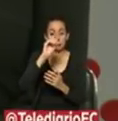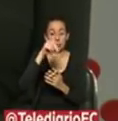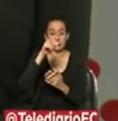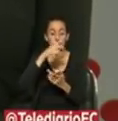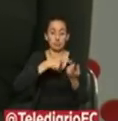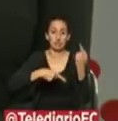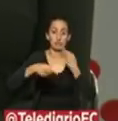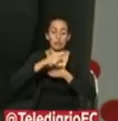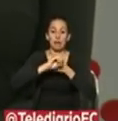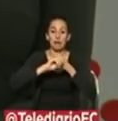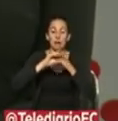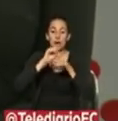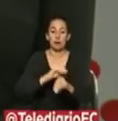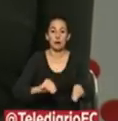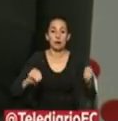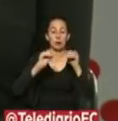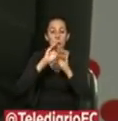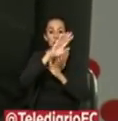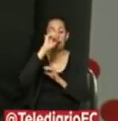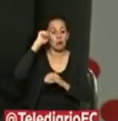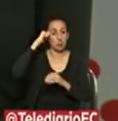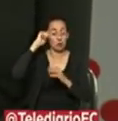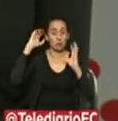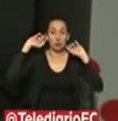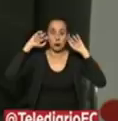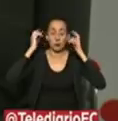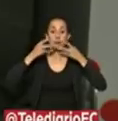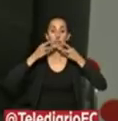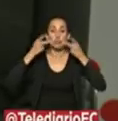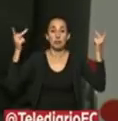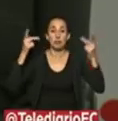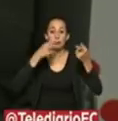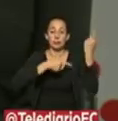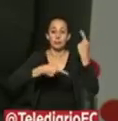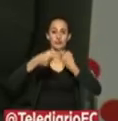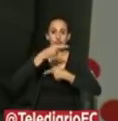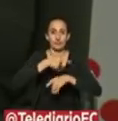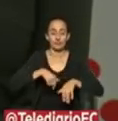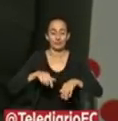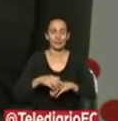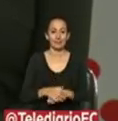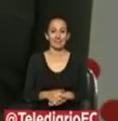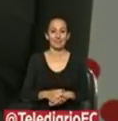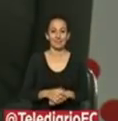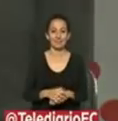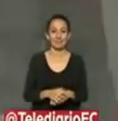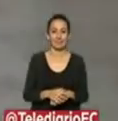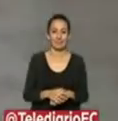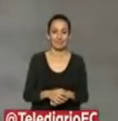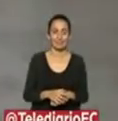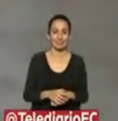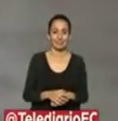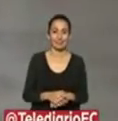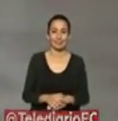Impresión. Hacemos una pausa. Recuerde que nos escucha también a través de Pública FM. Volvemos enseguida con más. Muchísimas gracias.